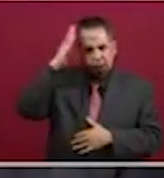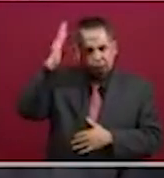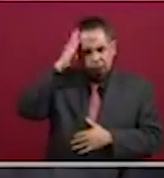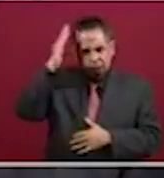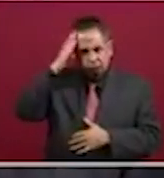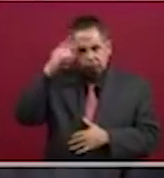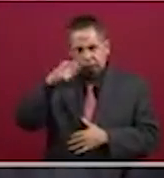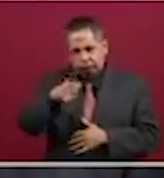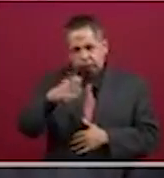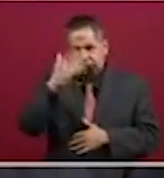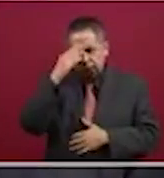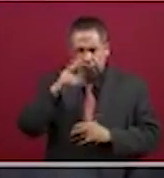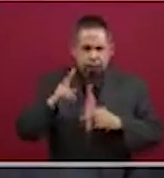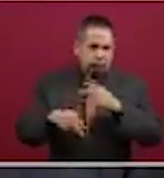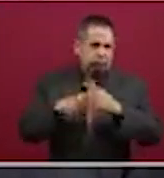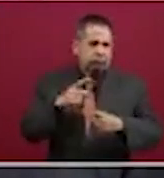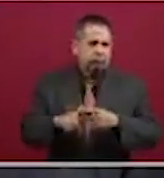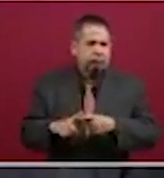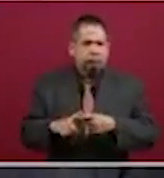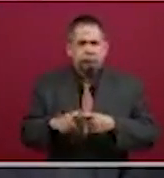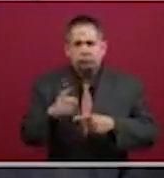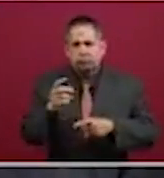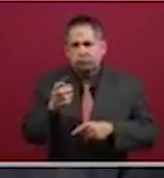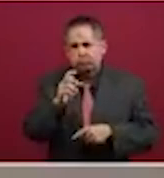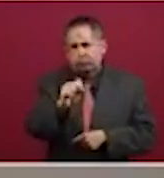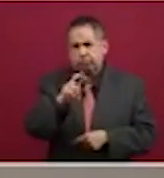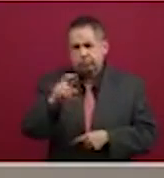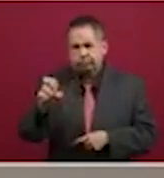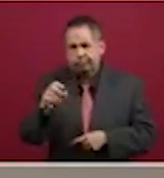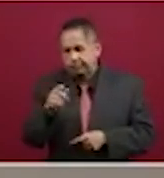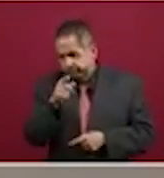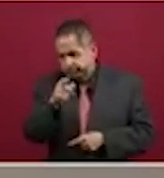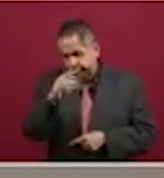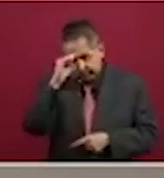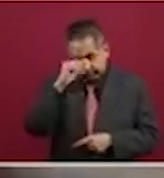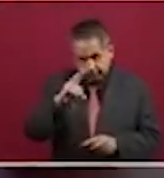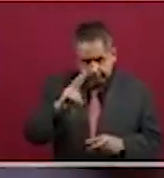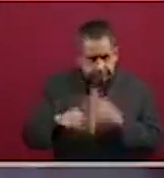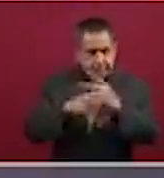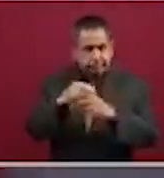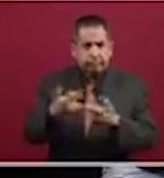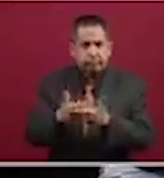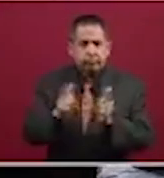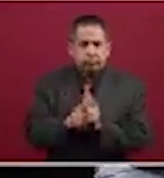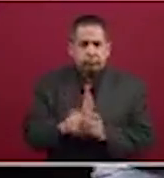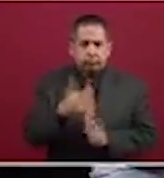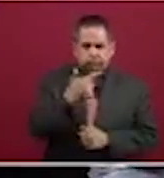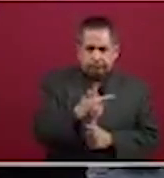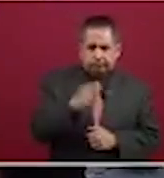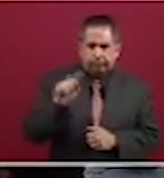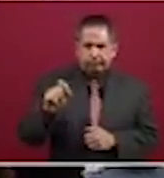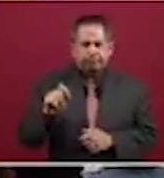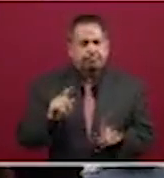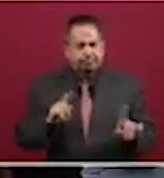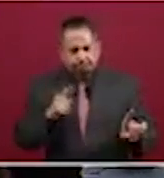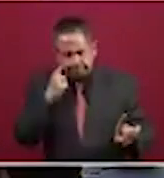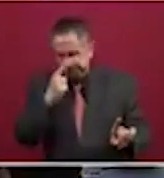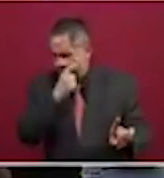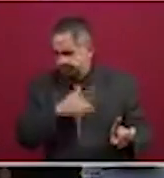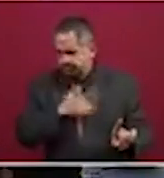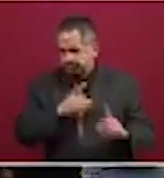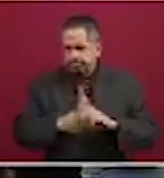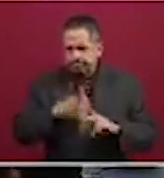digo se sabe que irá el man el secretario relaciones exteriores pero te ha pensado en asistir al g20 analizando